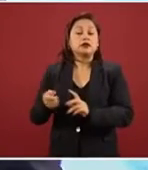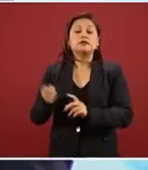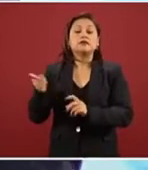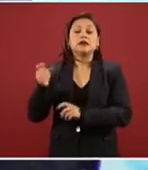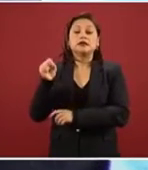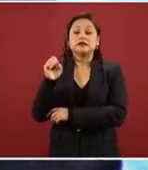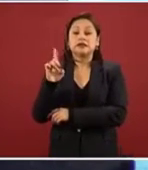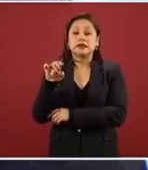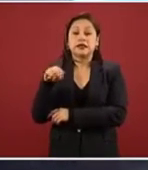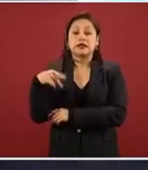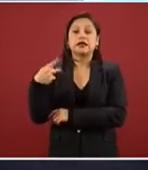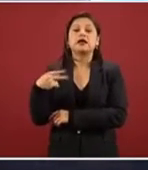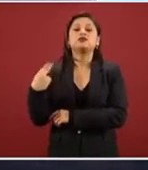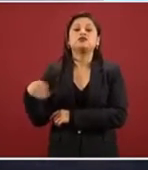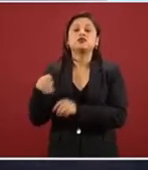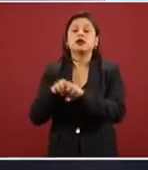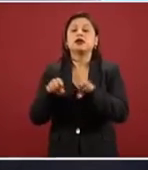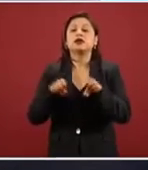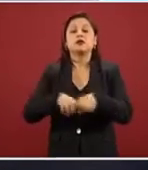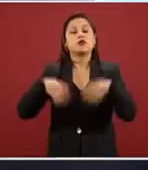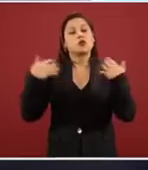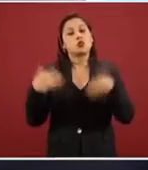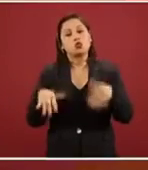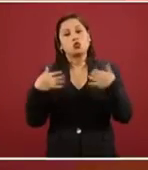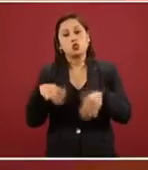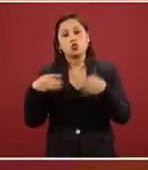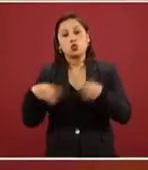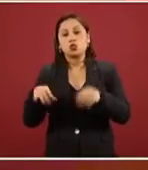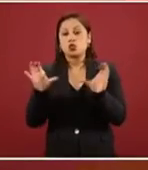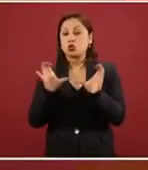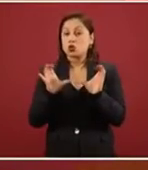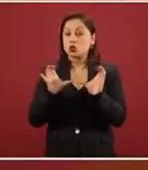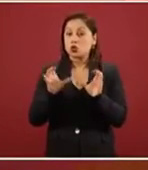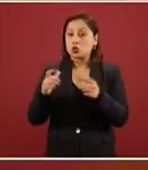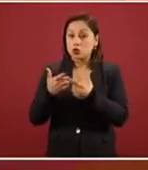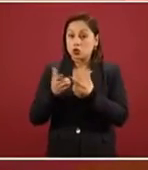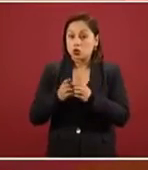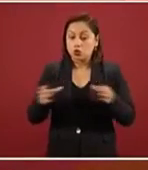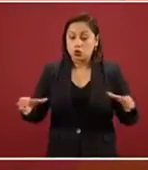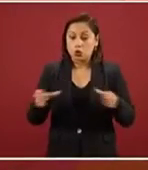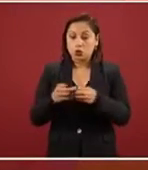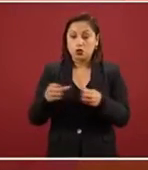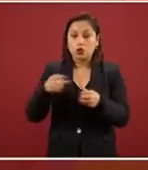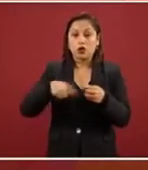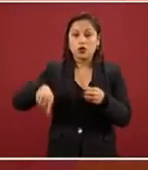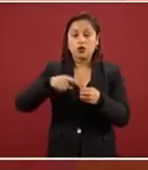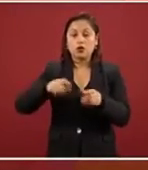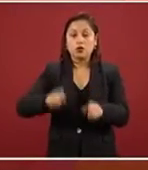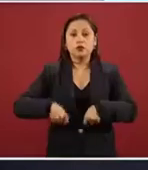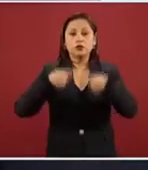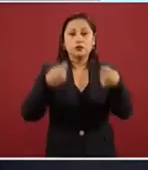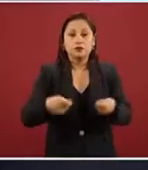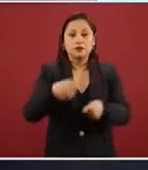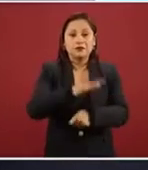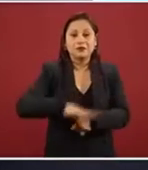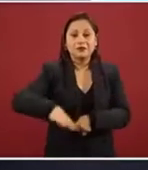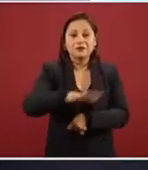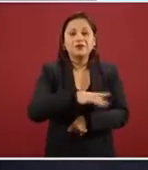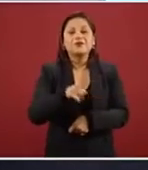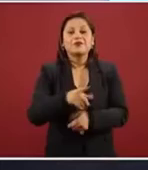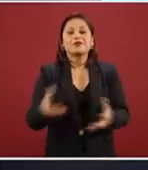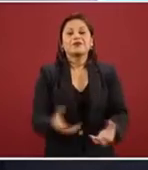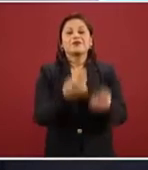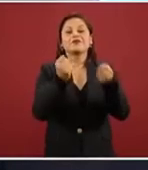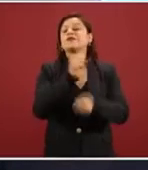de la Defensa Nacional como un equipo de búsqueda y rescate de élite a nivel mundial. Si bien tienen una extraordinaria